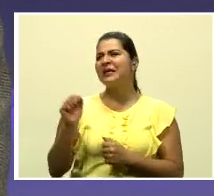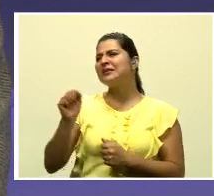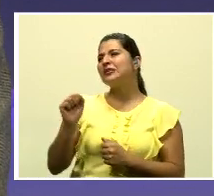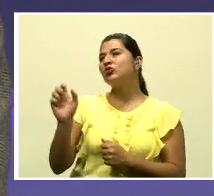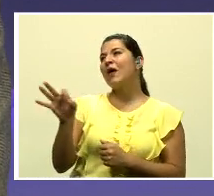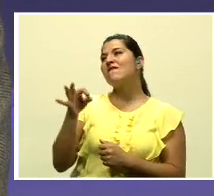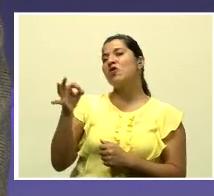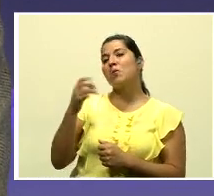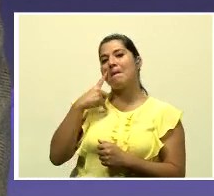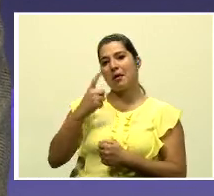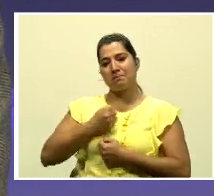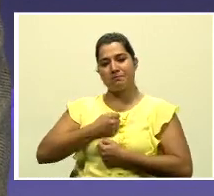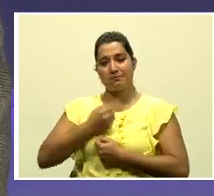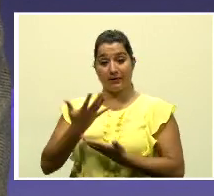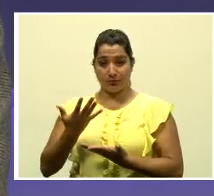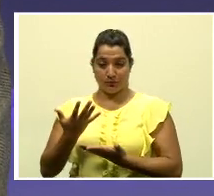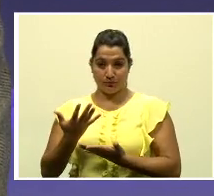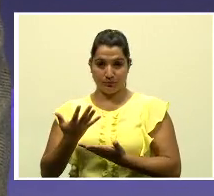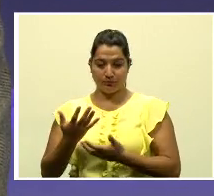expresión.